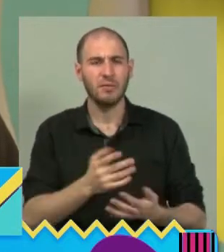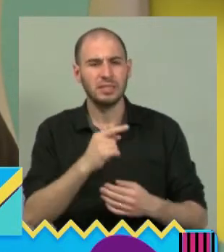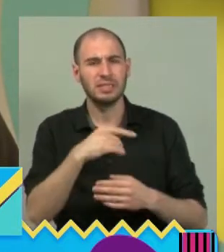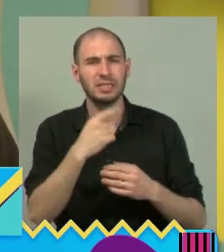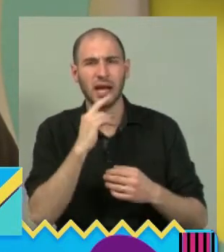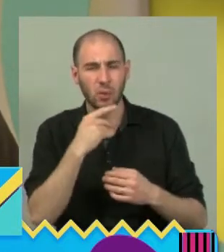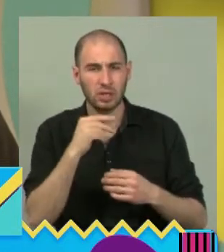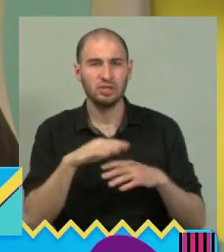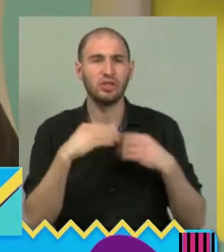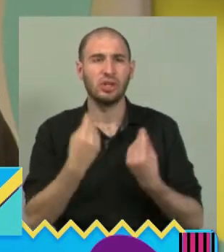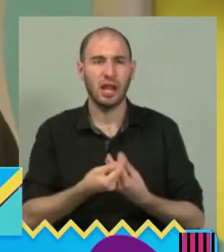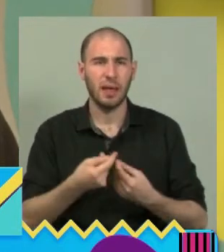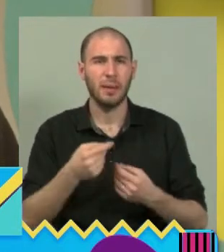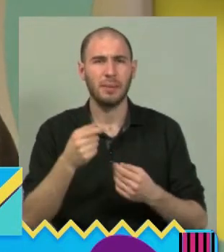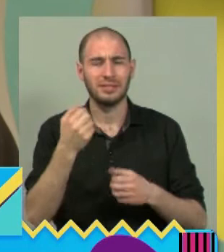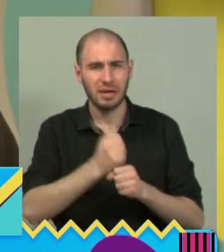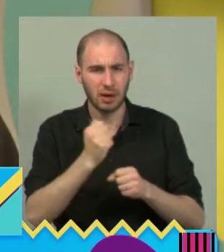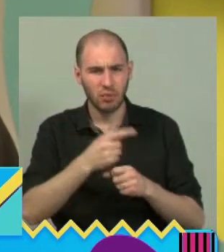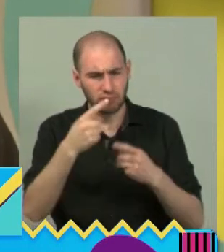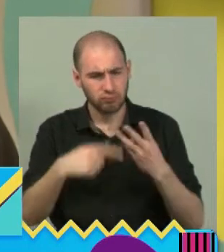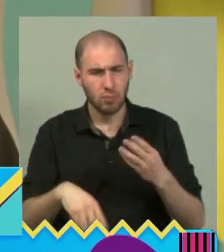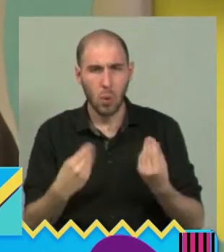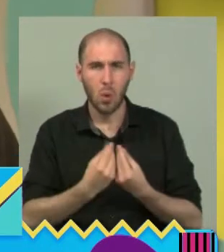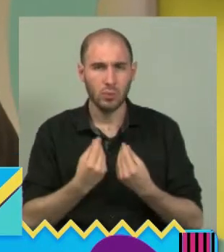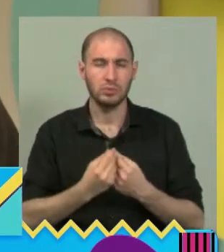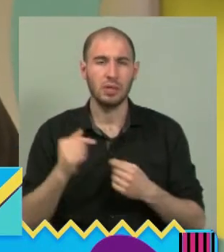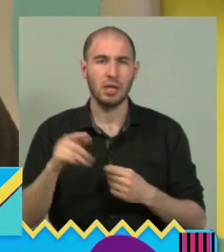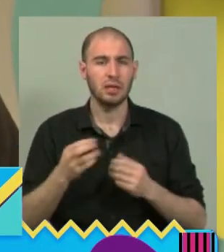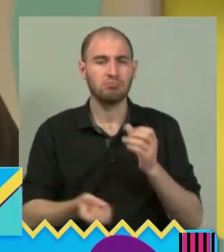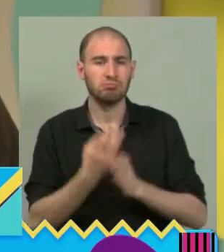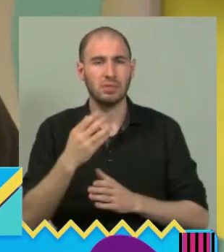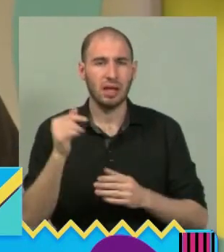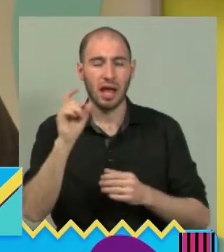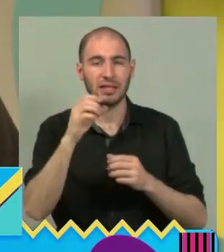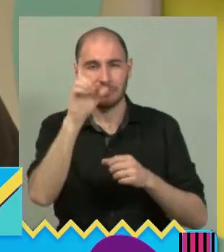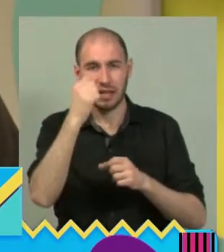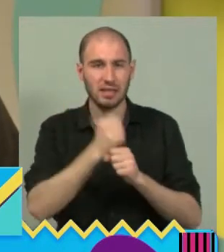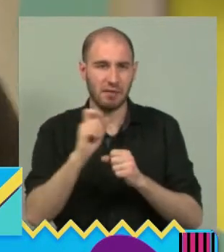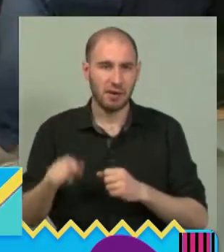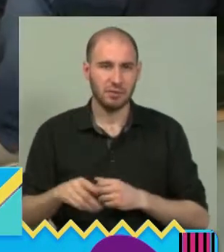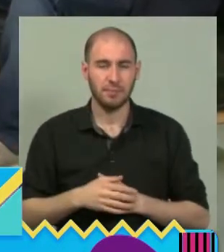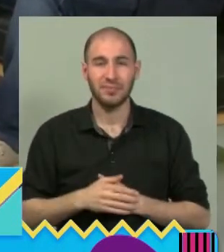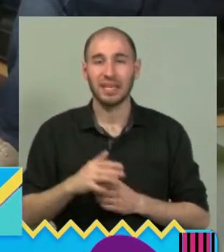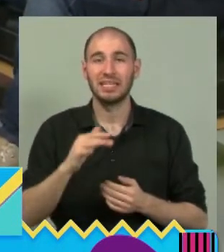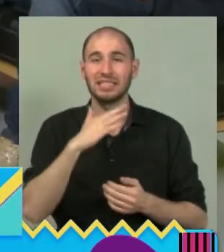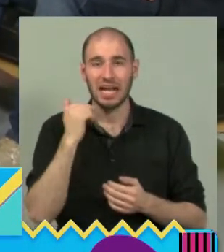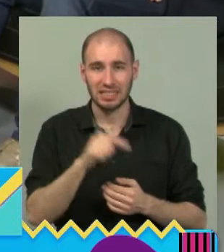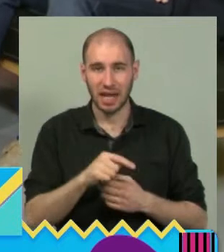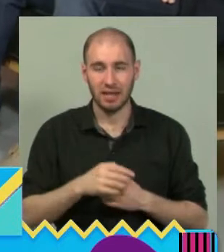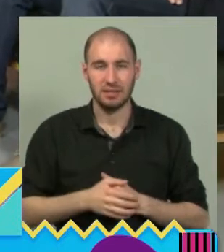Juan la cantidad de miles de trabajos que podía llegar a generar la actividad minera o no. En Hachal